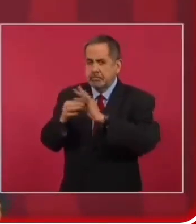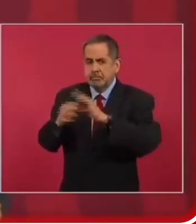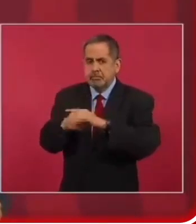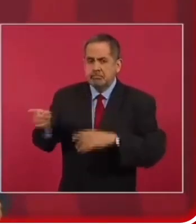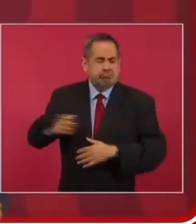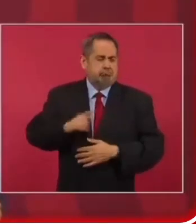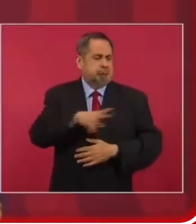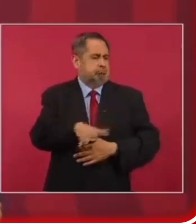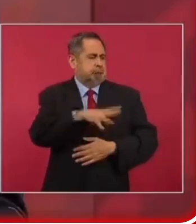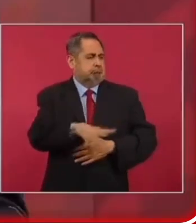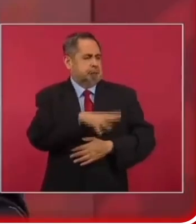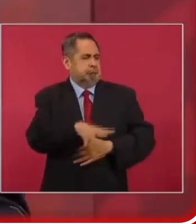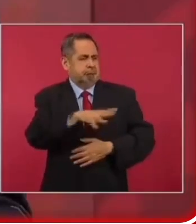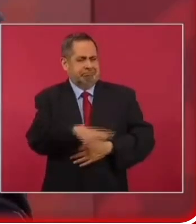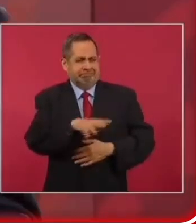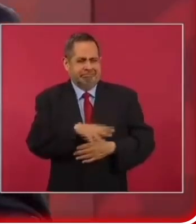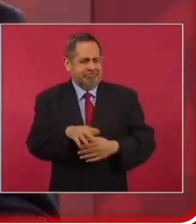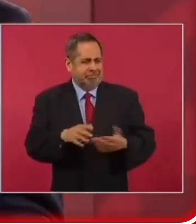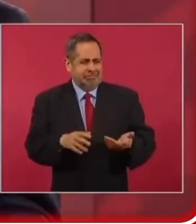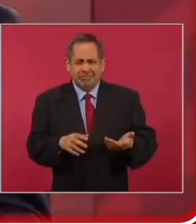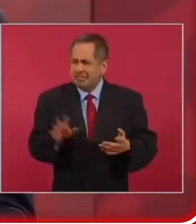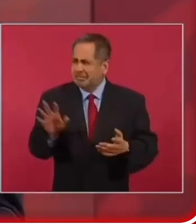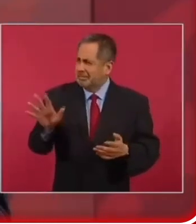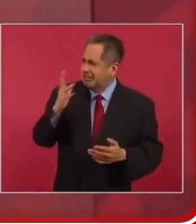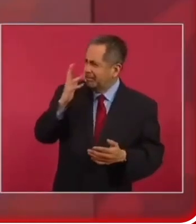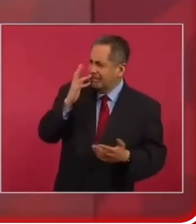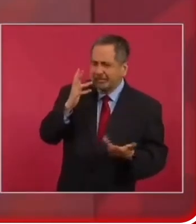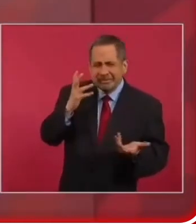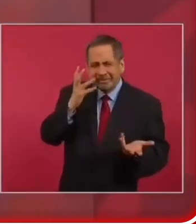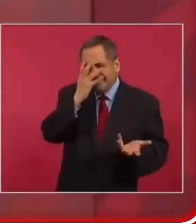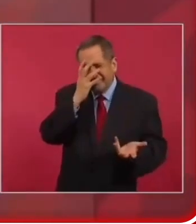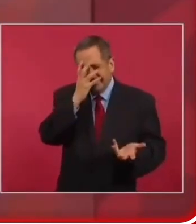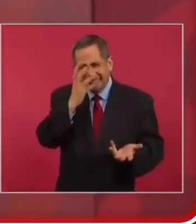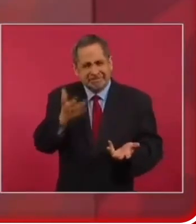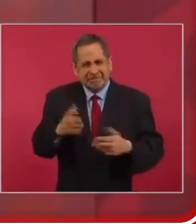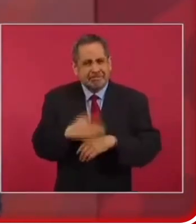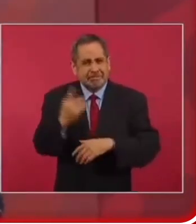estaban diciendo que no, y muy penosamente, porque